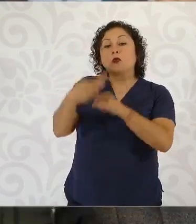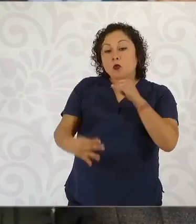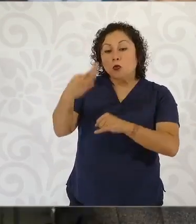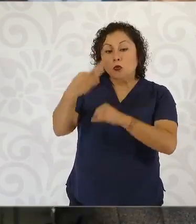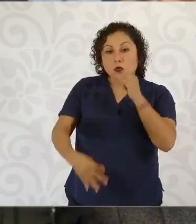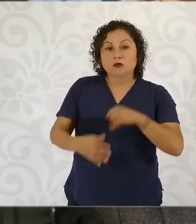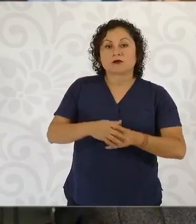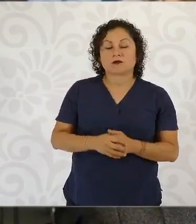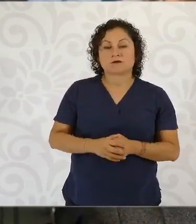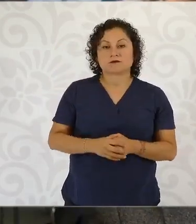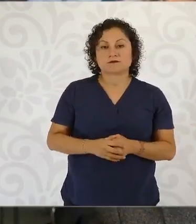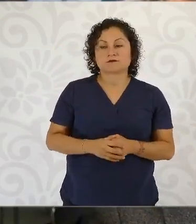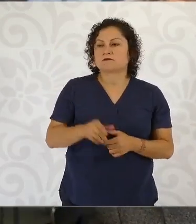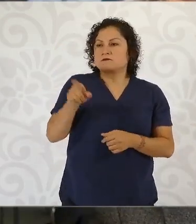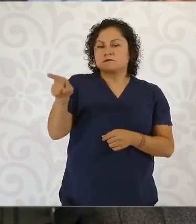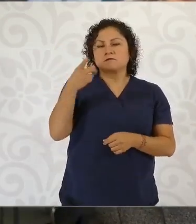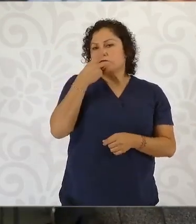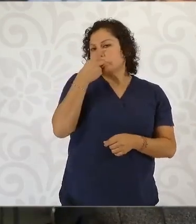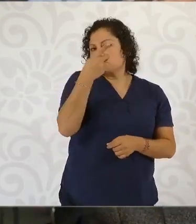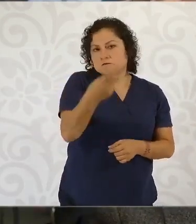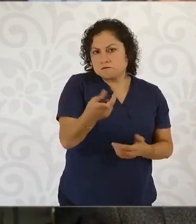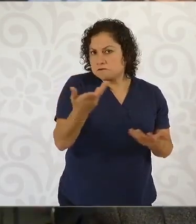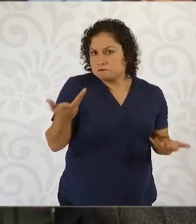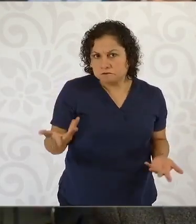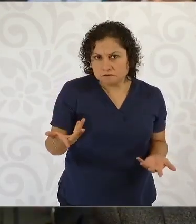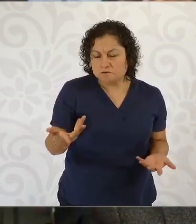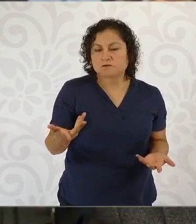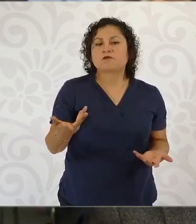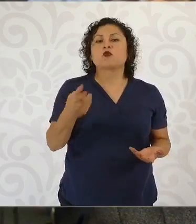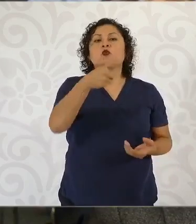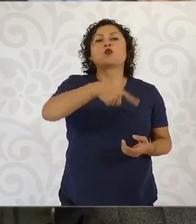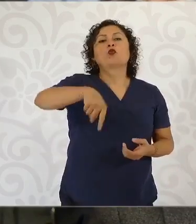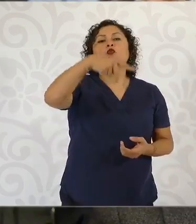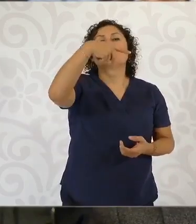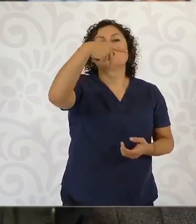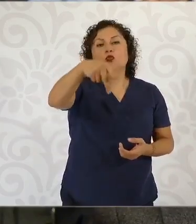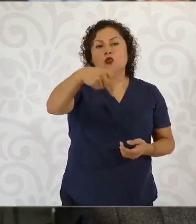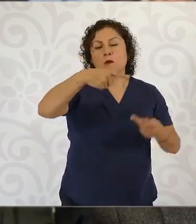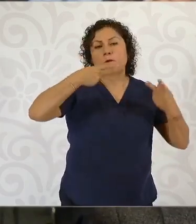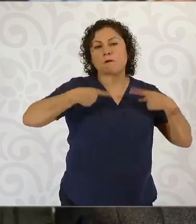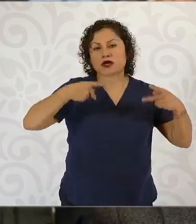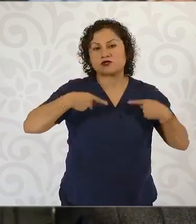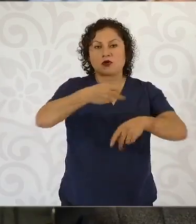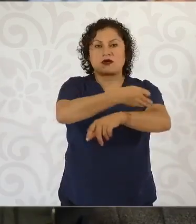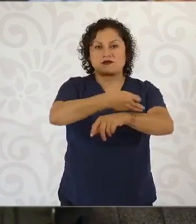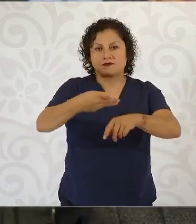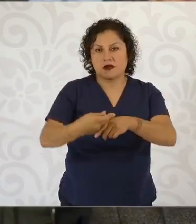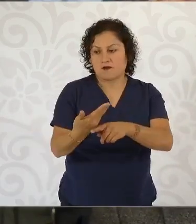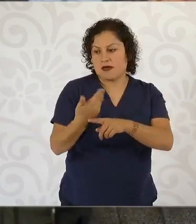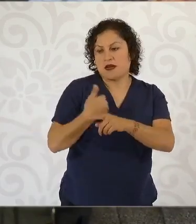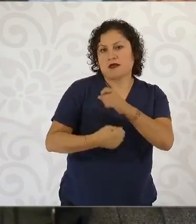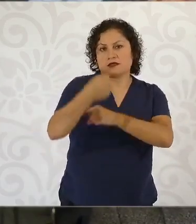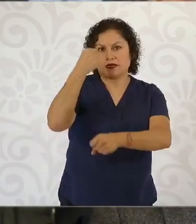le diría a las personas, a las familias que, sobre todo durante el sexenio pasado, aunque todavía hay